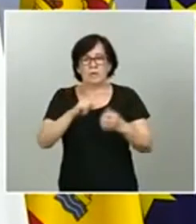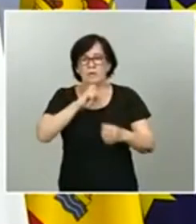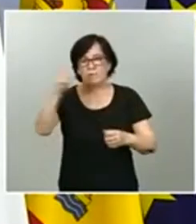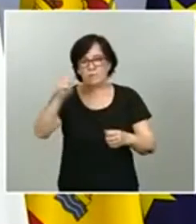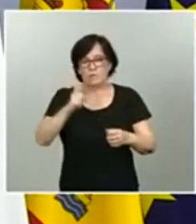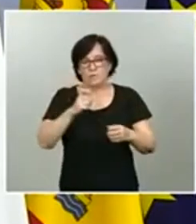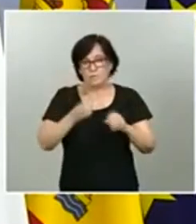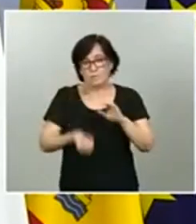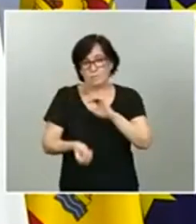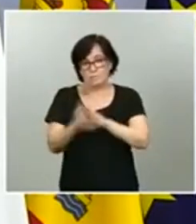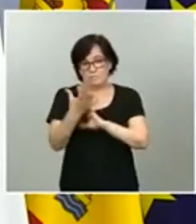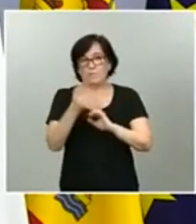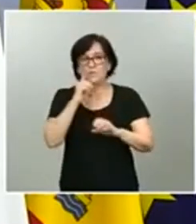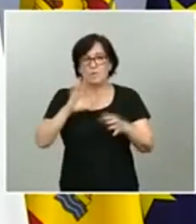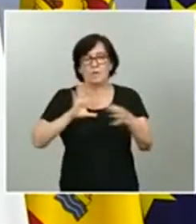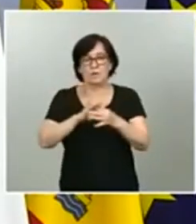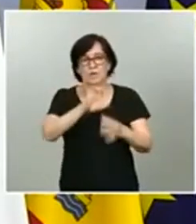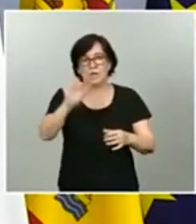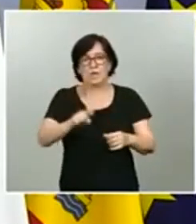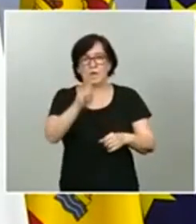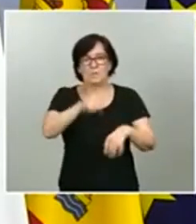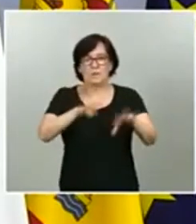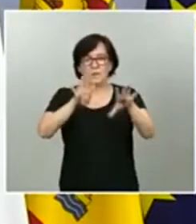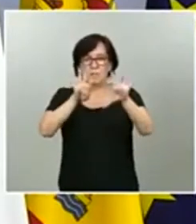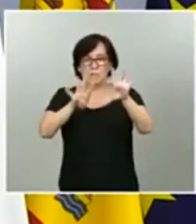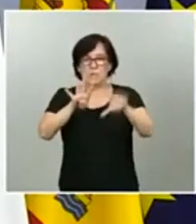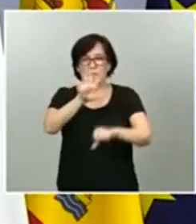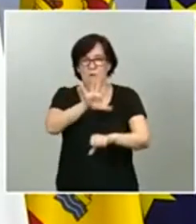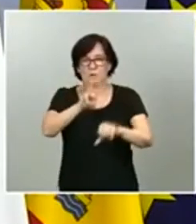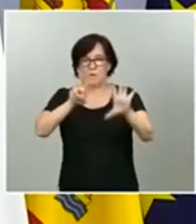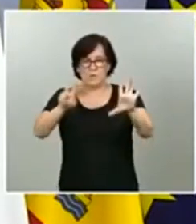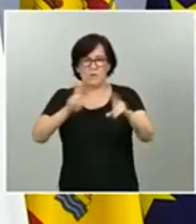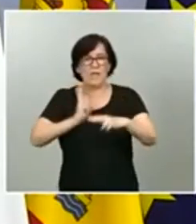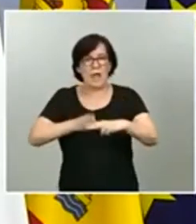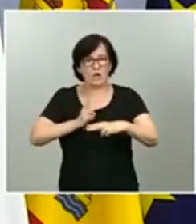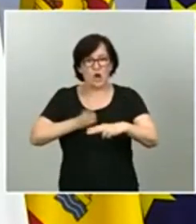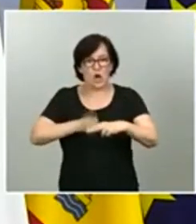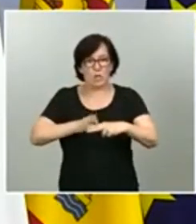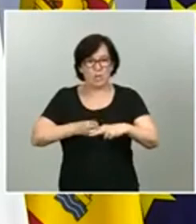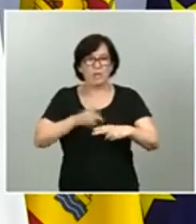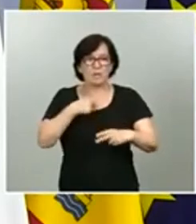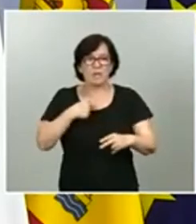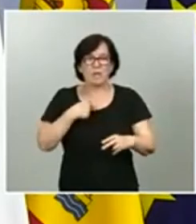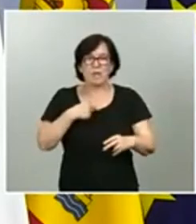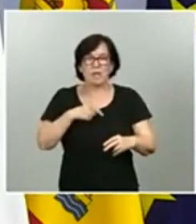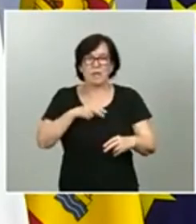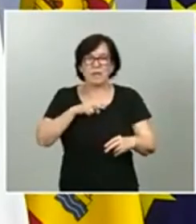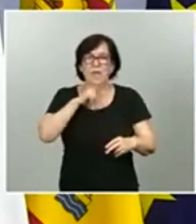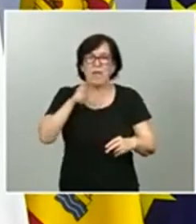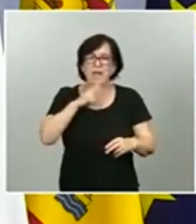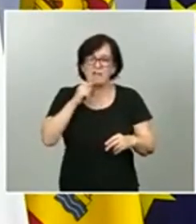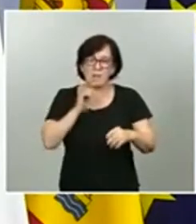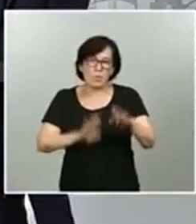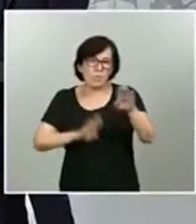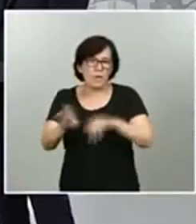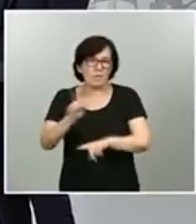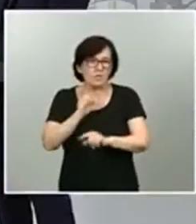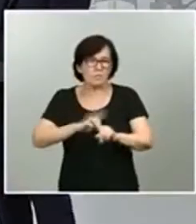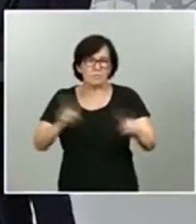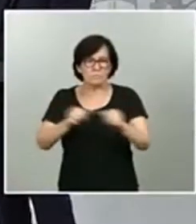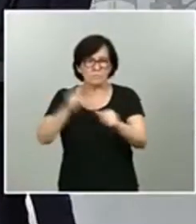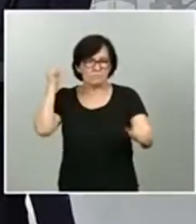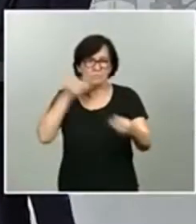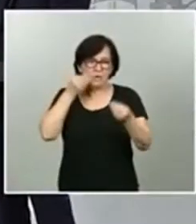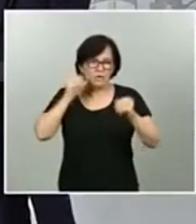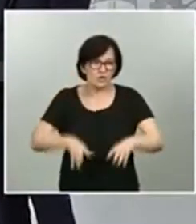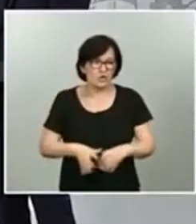en 1957 en Roma. Estamos hablando de eso, de un paso inédito, un paso histórico